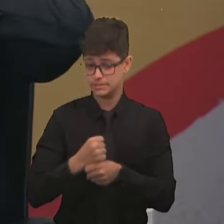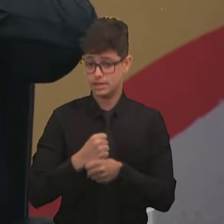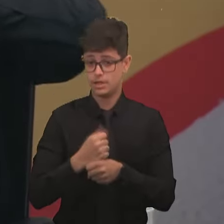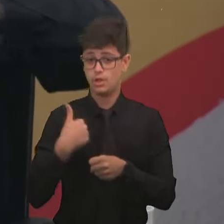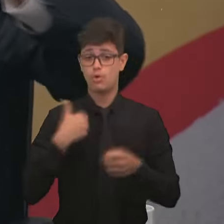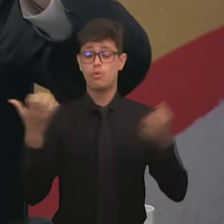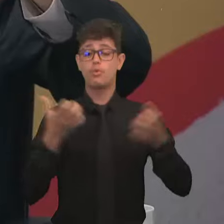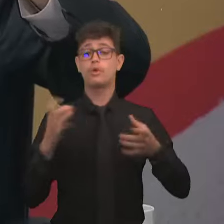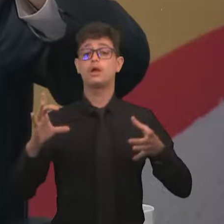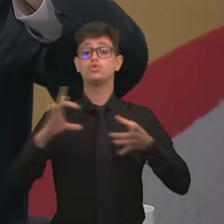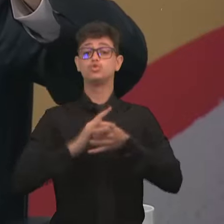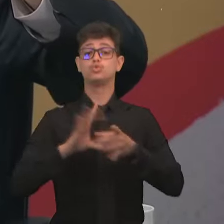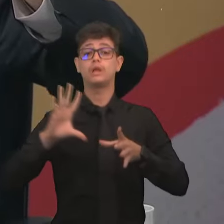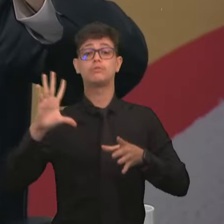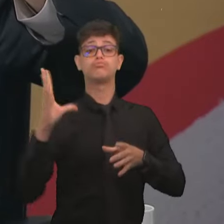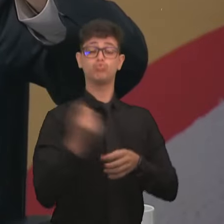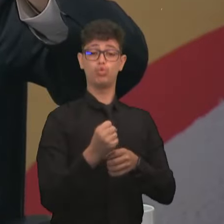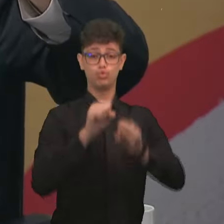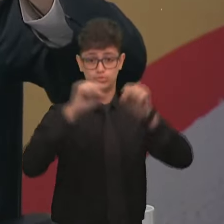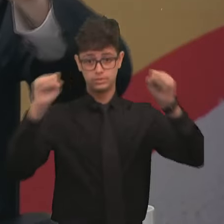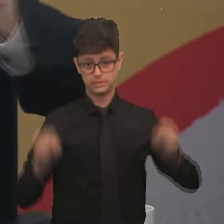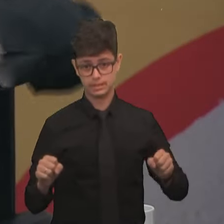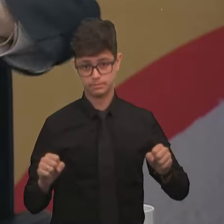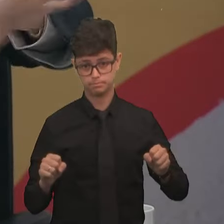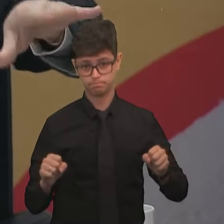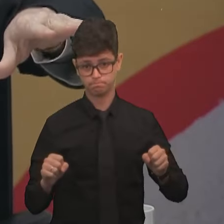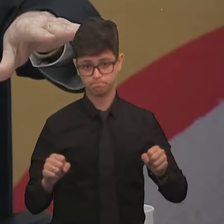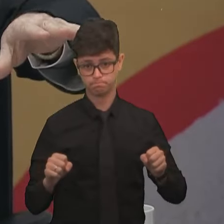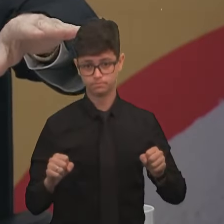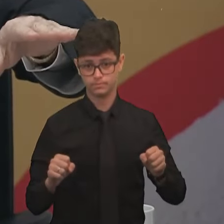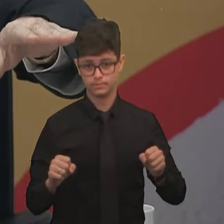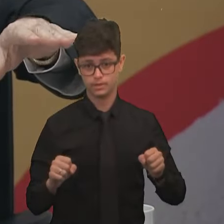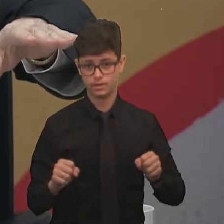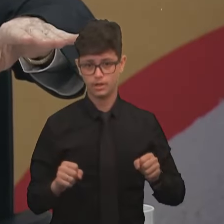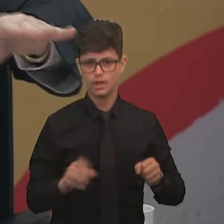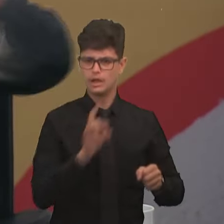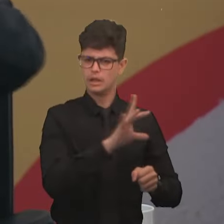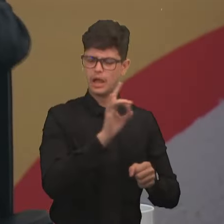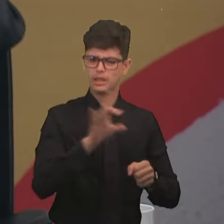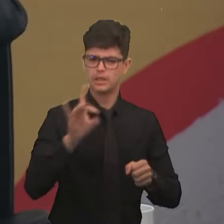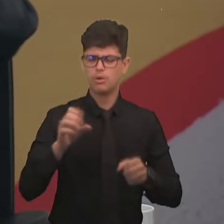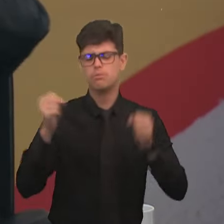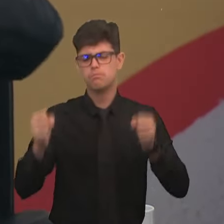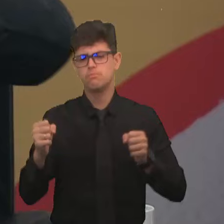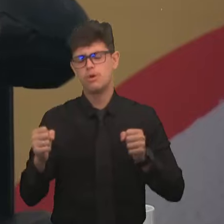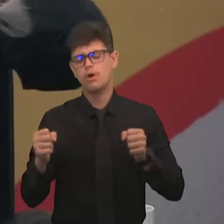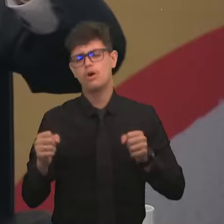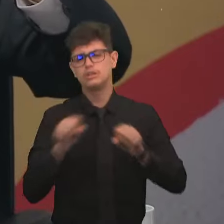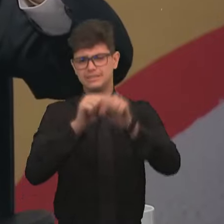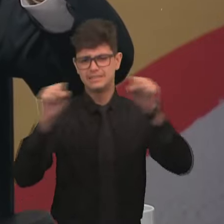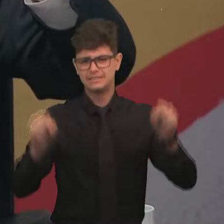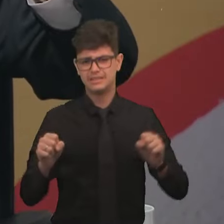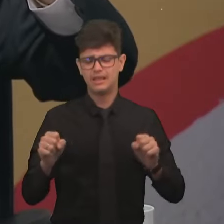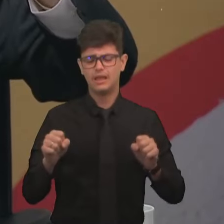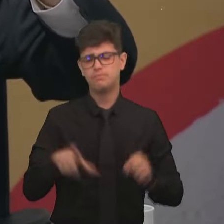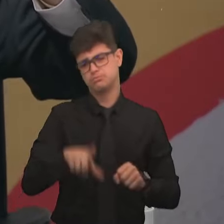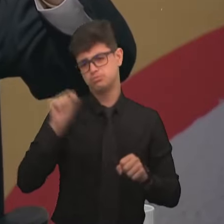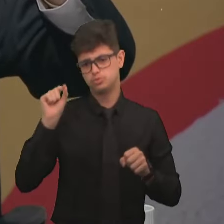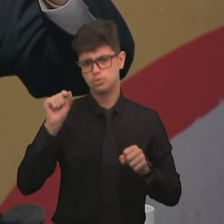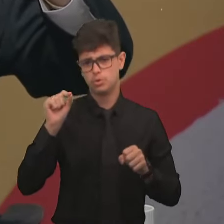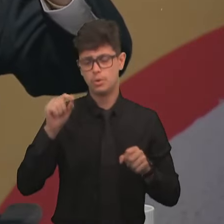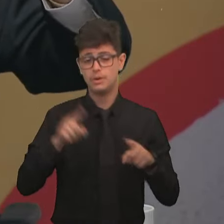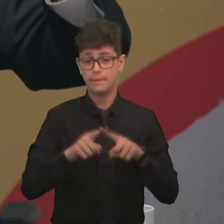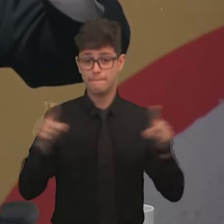antes de diciembre, vamos a poder unificar estas nuevas plataformas. Cada uno puede quedarse con el sistema que quiera, pero